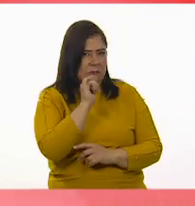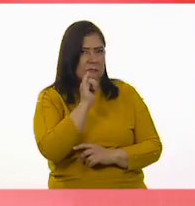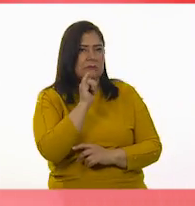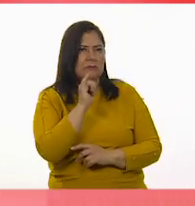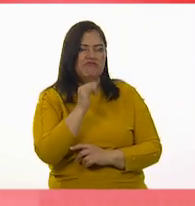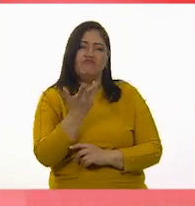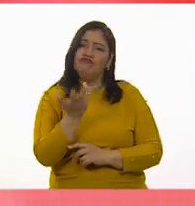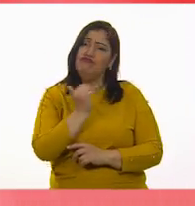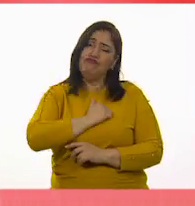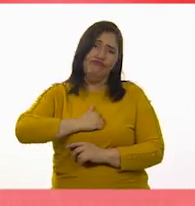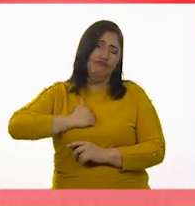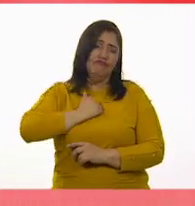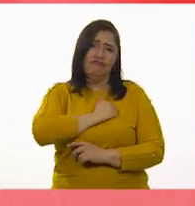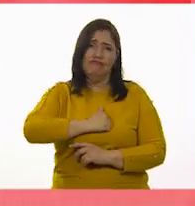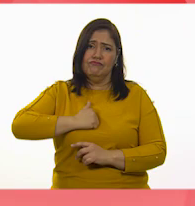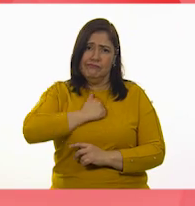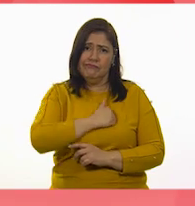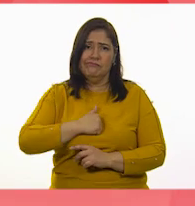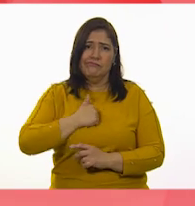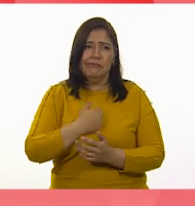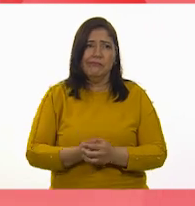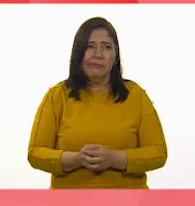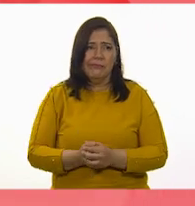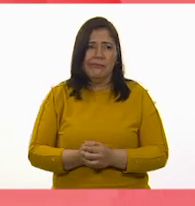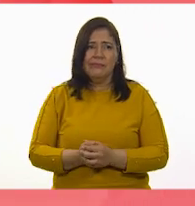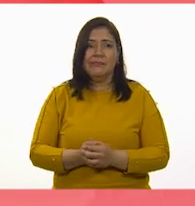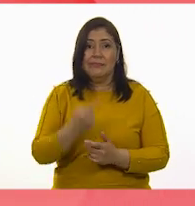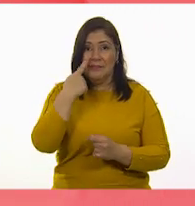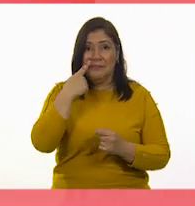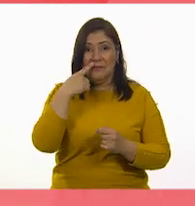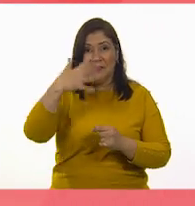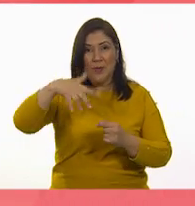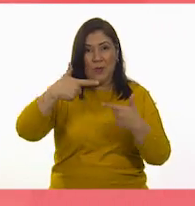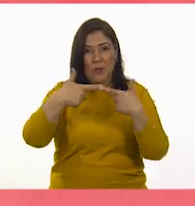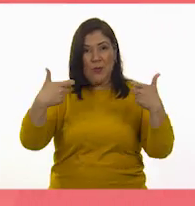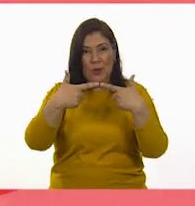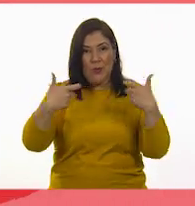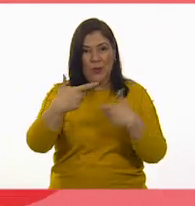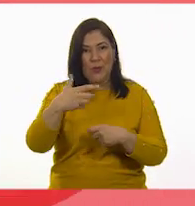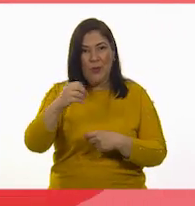qué triste. Búsquenlo en Google.